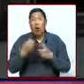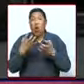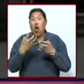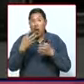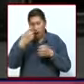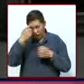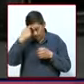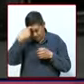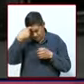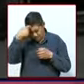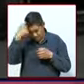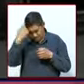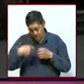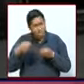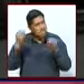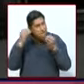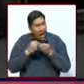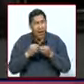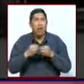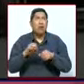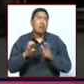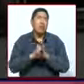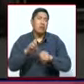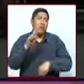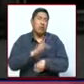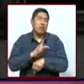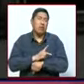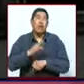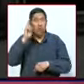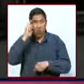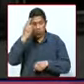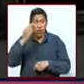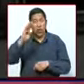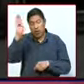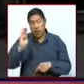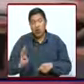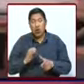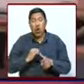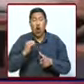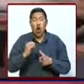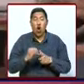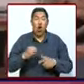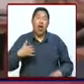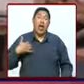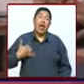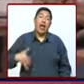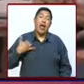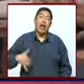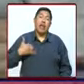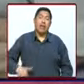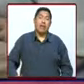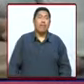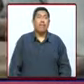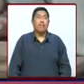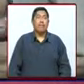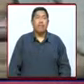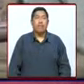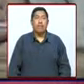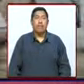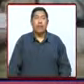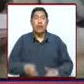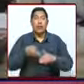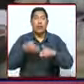posgrado en cualquiera de los países como Paraguay, Uruguay, Brasil o Argentina. El acceso a